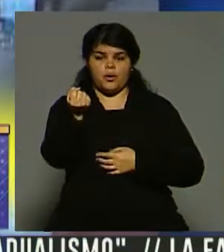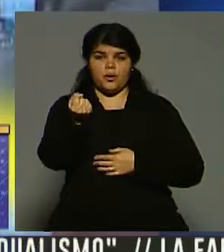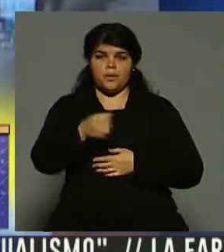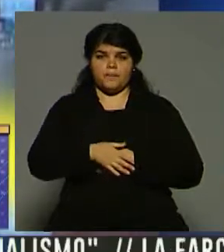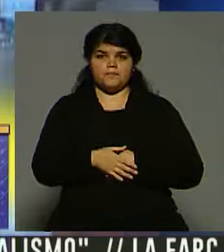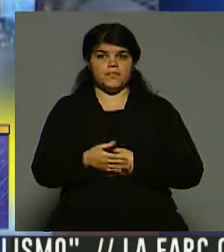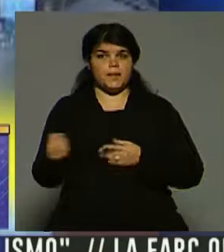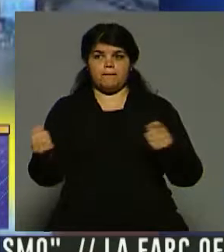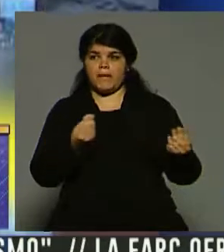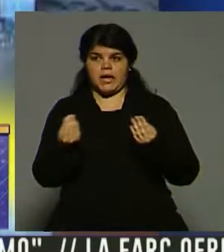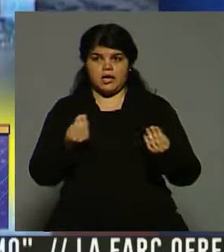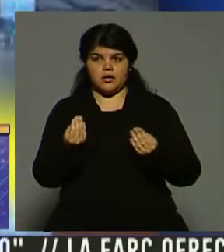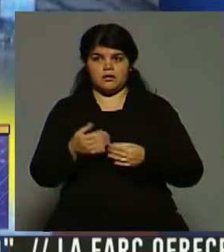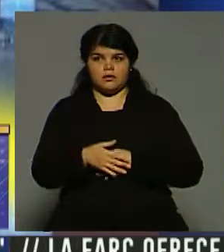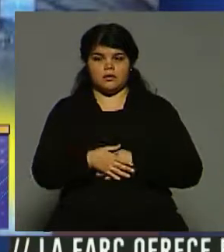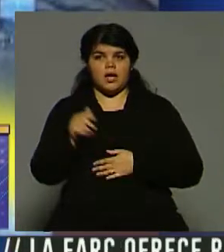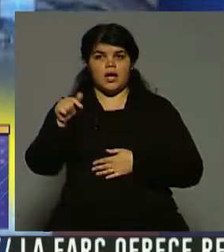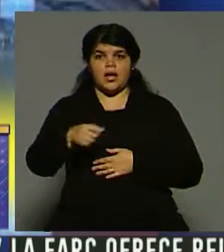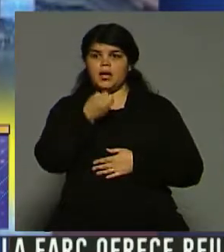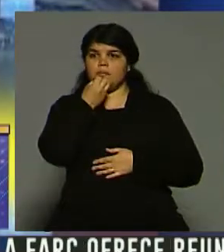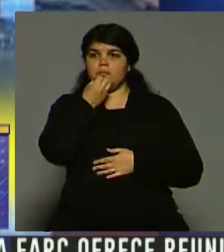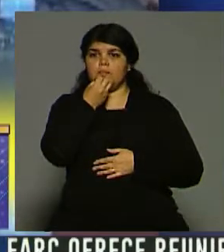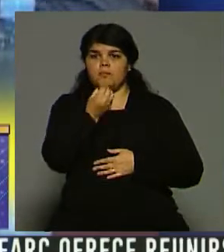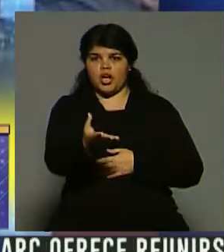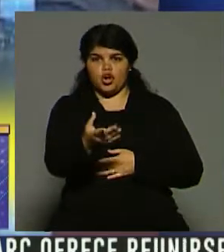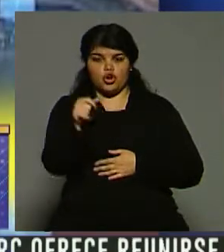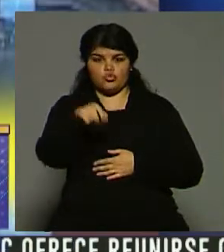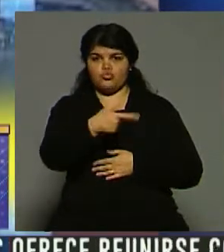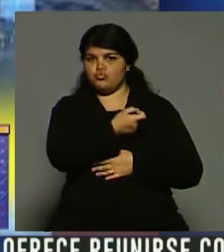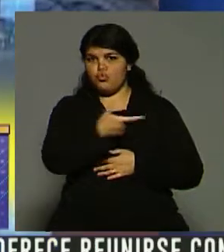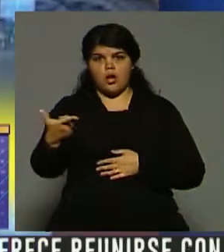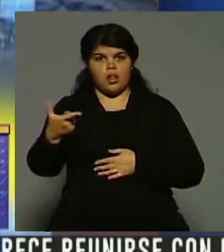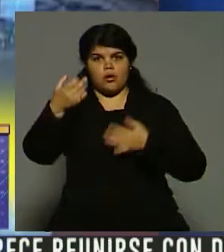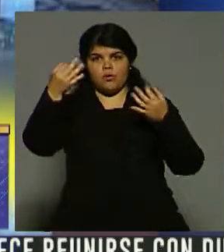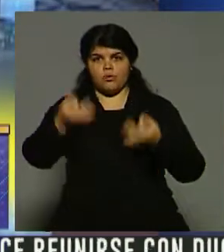para mejorar los salarios como ha ocurrido este año.